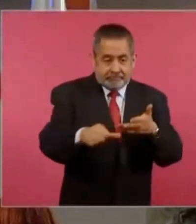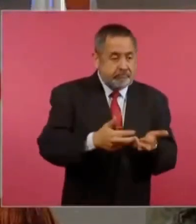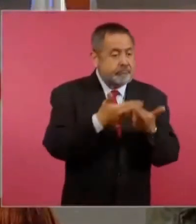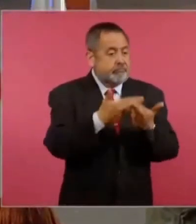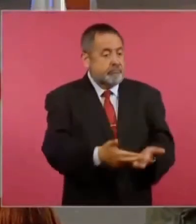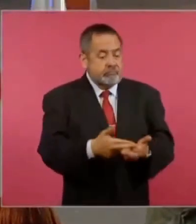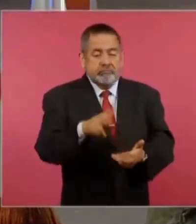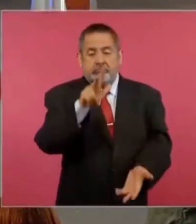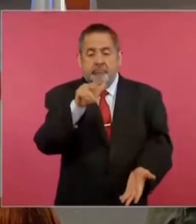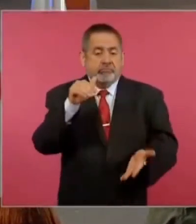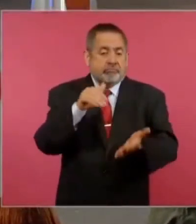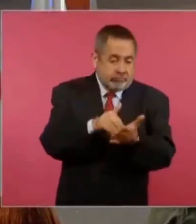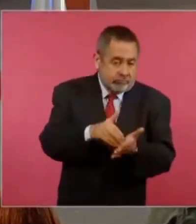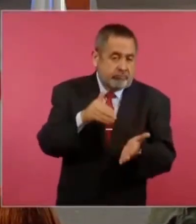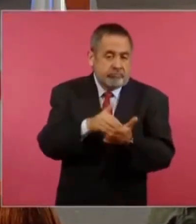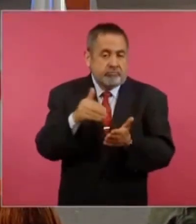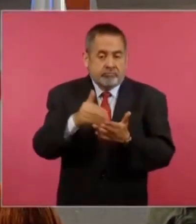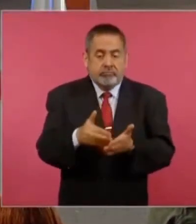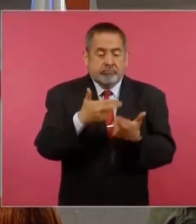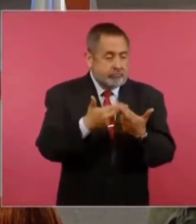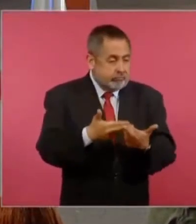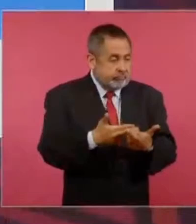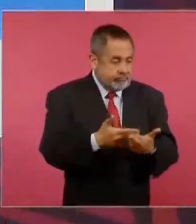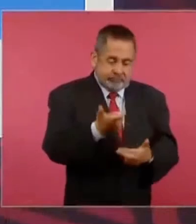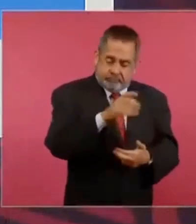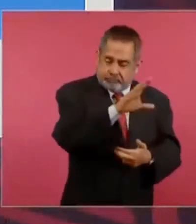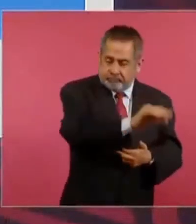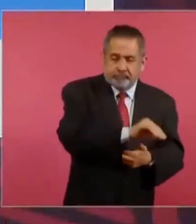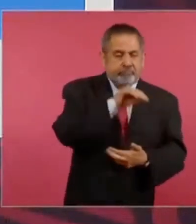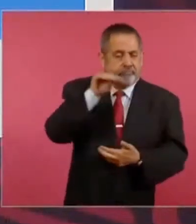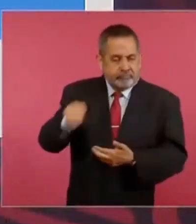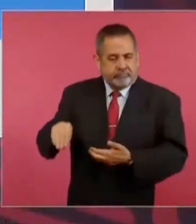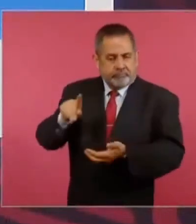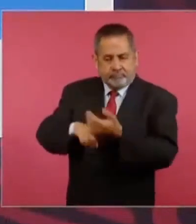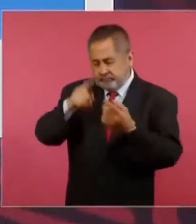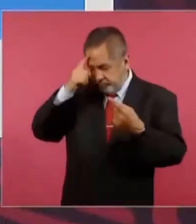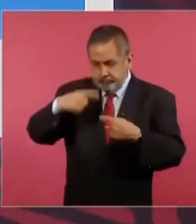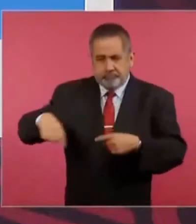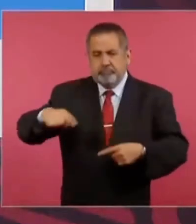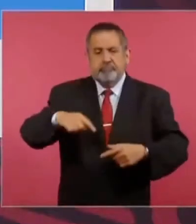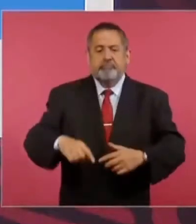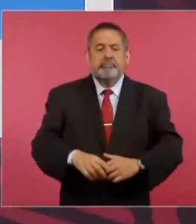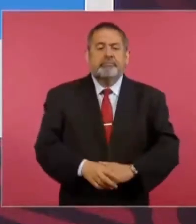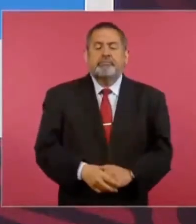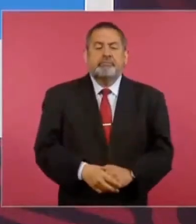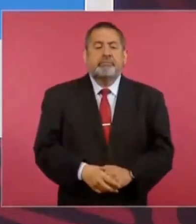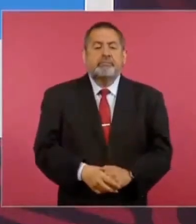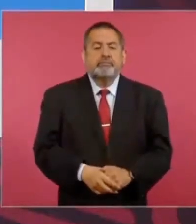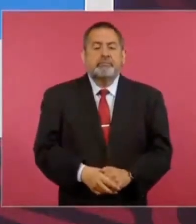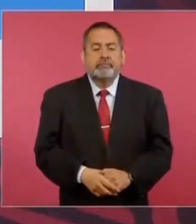sobraron 8,000 millones. Esto va a este fondo.